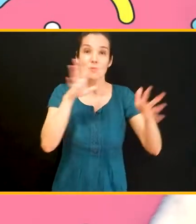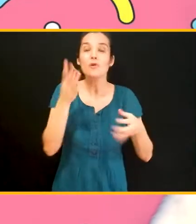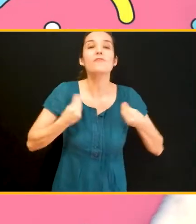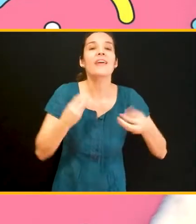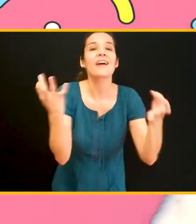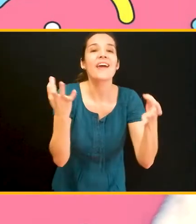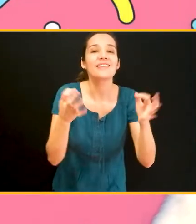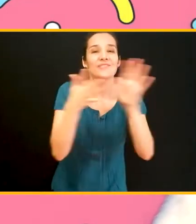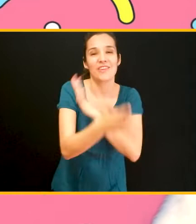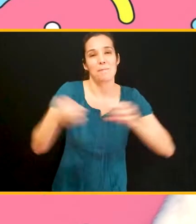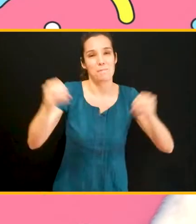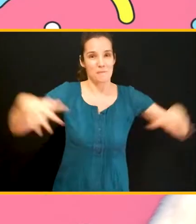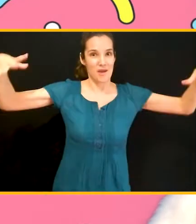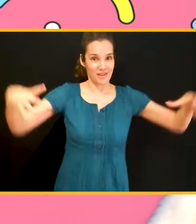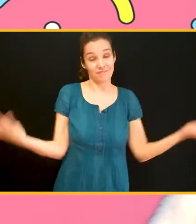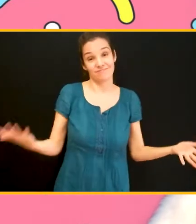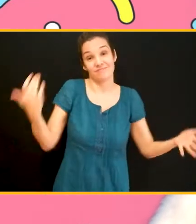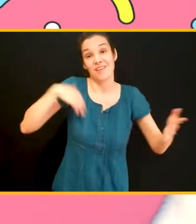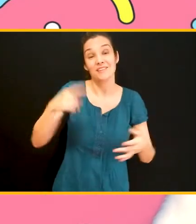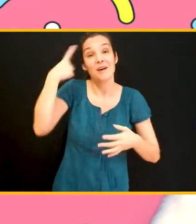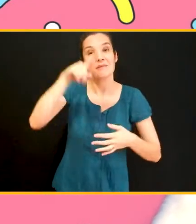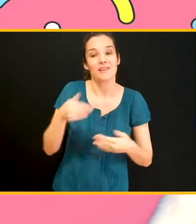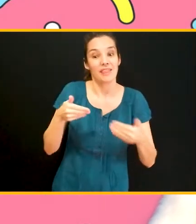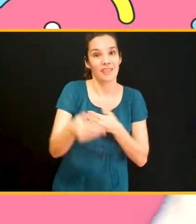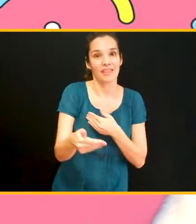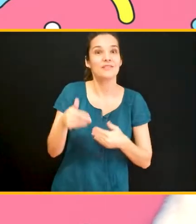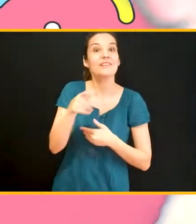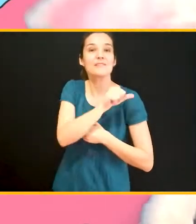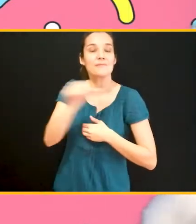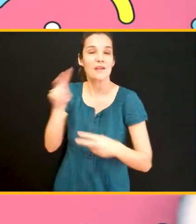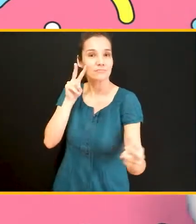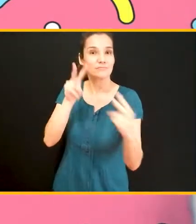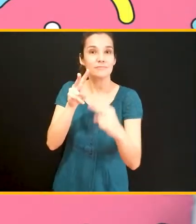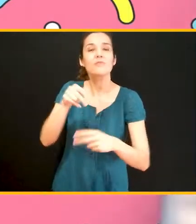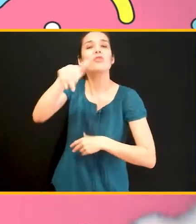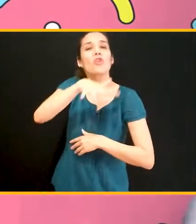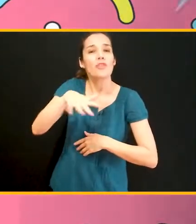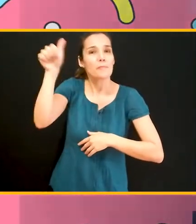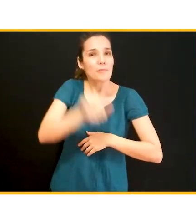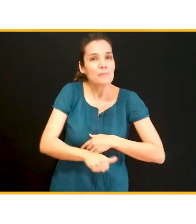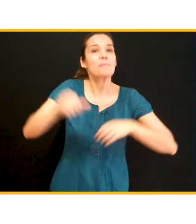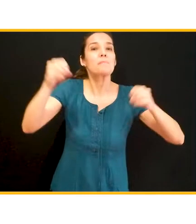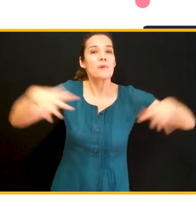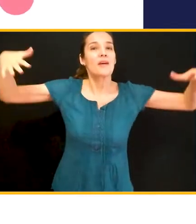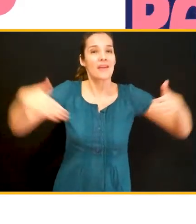que ya sabéis, nos vemos otra vez aquí, dentro de nada, en una semana, en Magia para Cada Día.